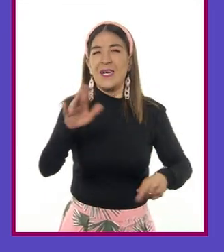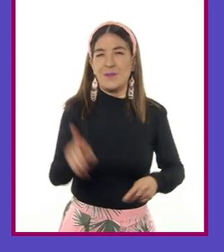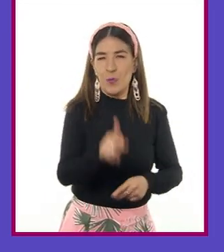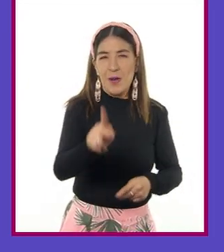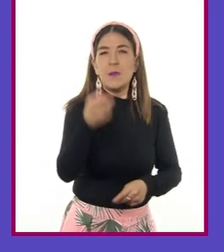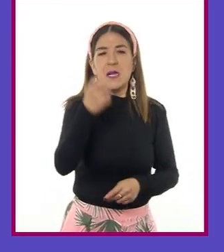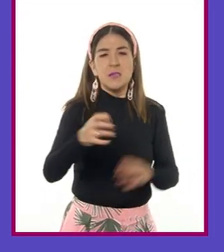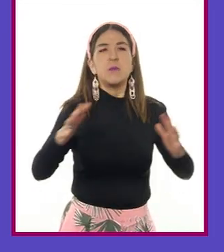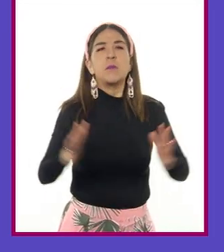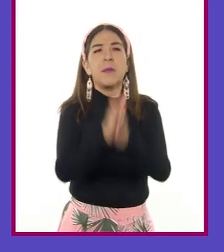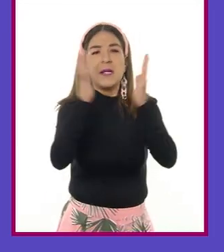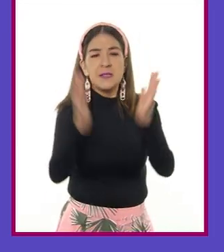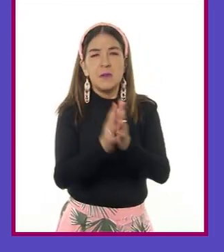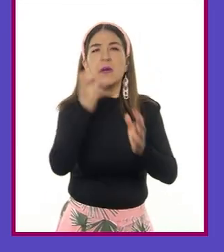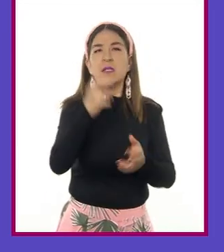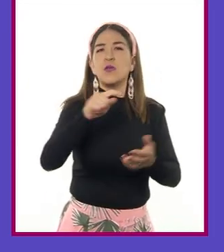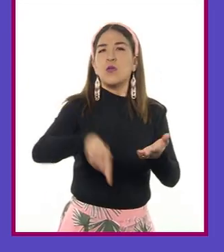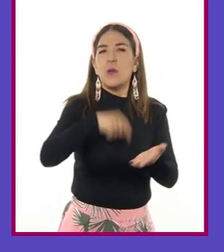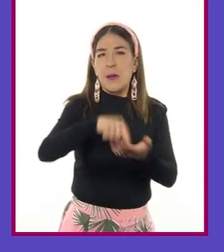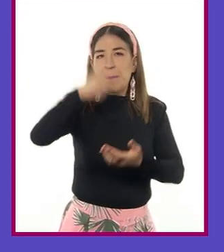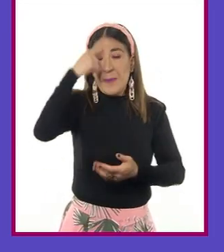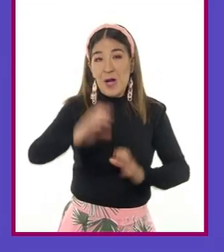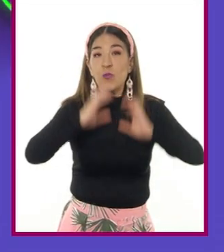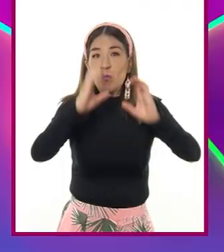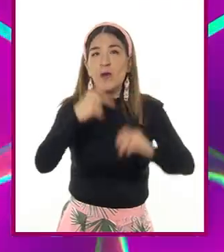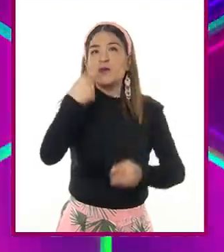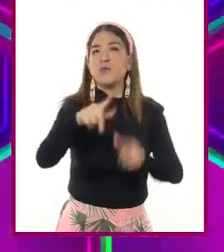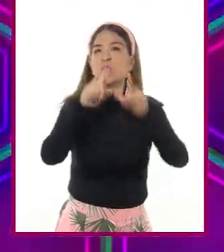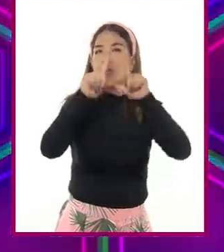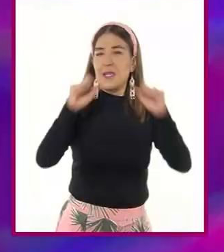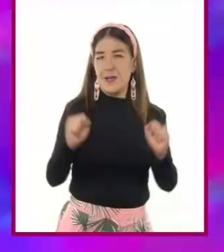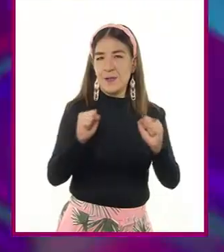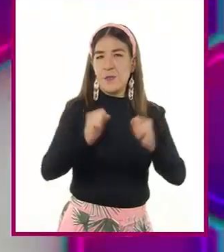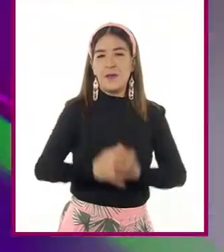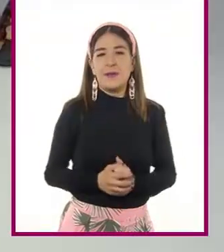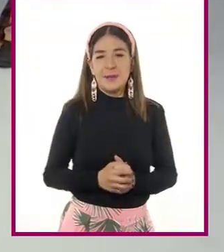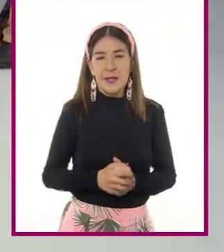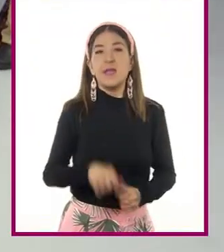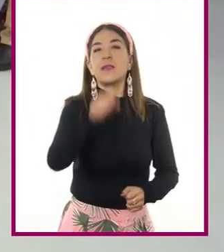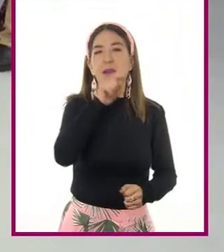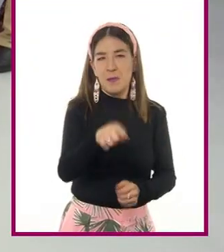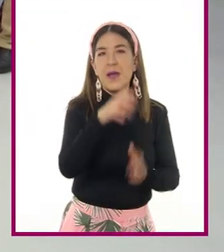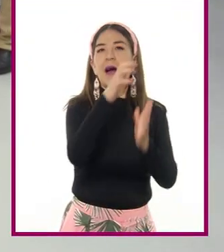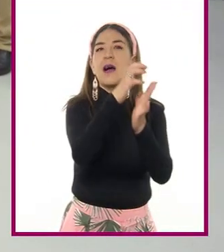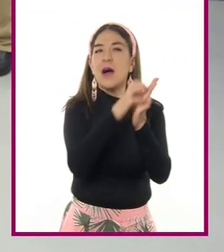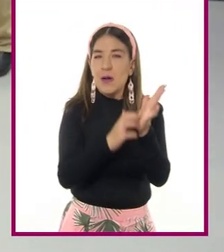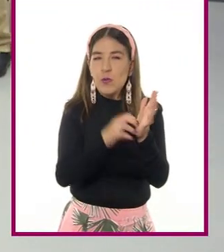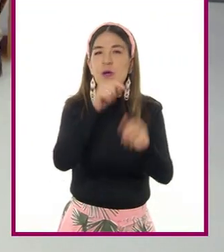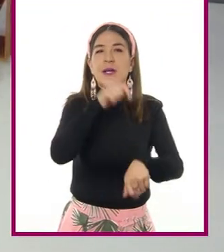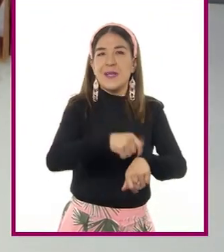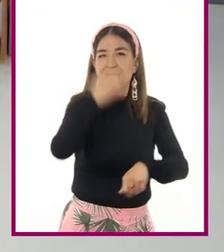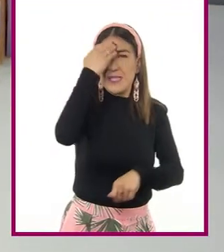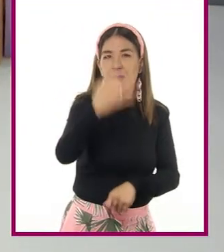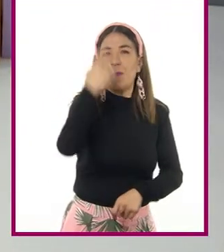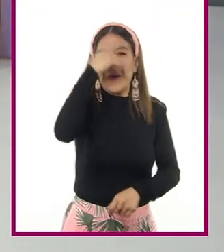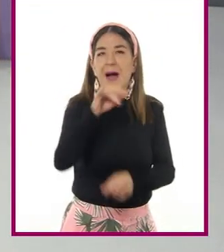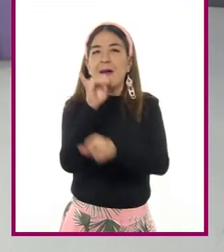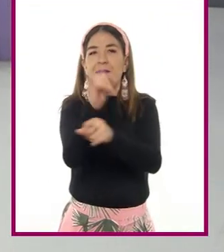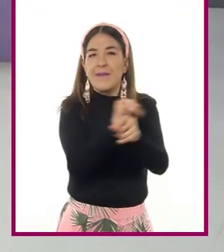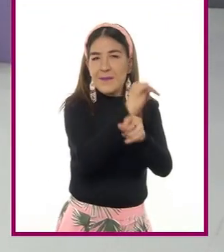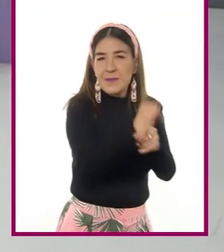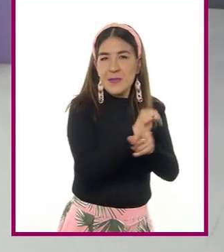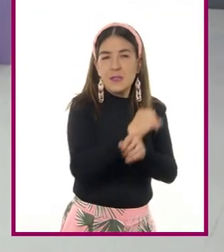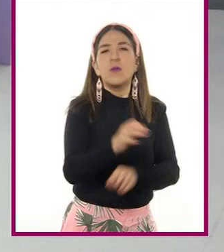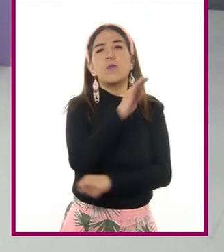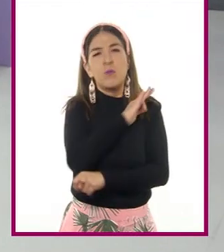de esta región para la conservación de su lengua? Además de ahorrarnos tiempo durante la investigación,